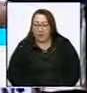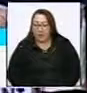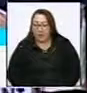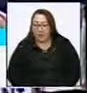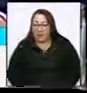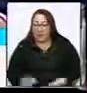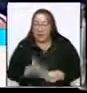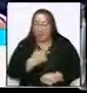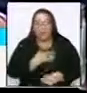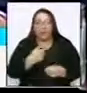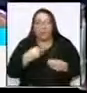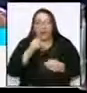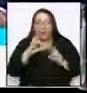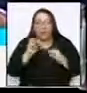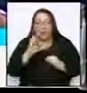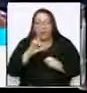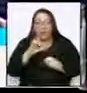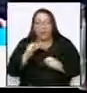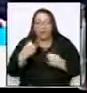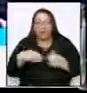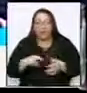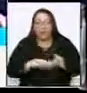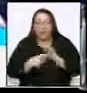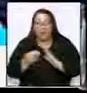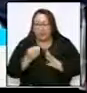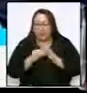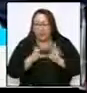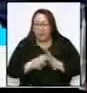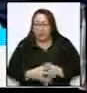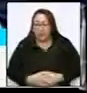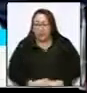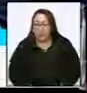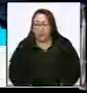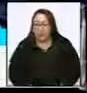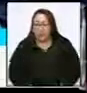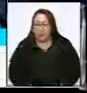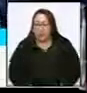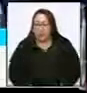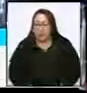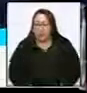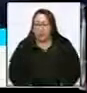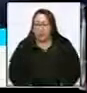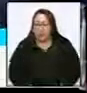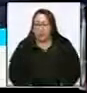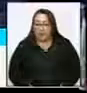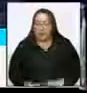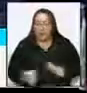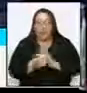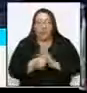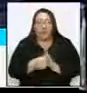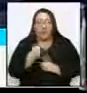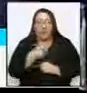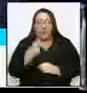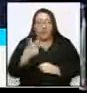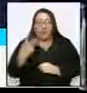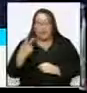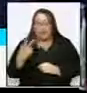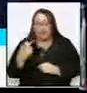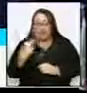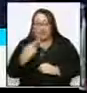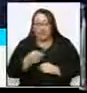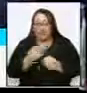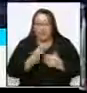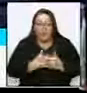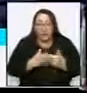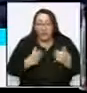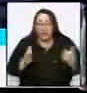el tema de la censura ya estaría en el texto sustitutorio que promueve el Ejecutivo, en el artículo 132,